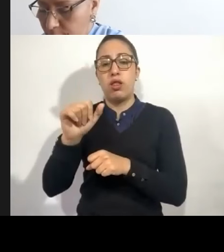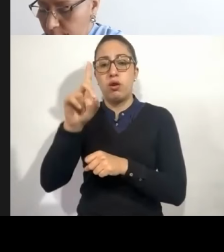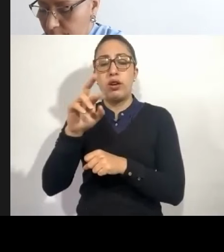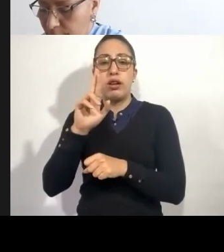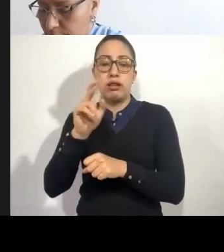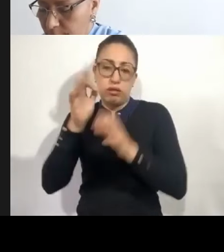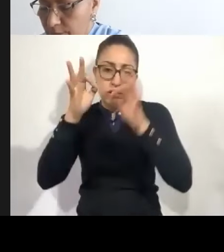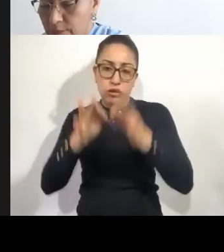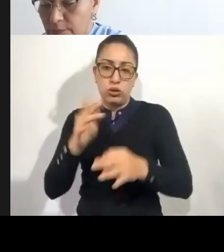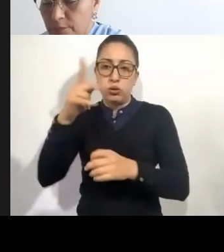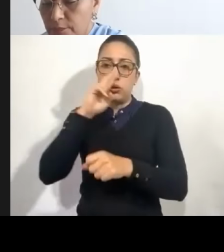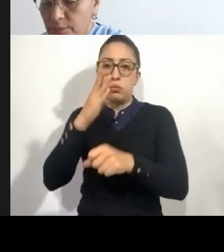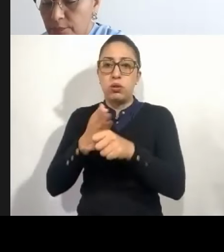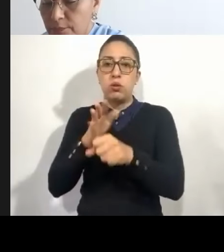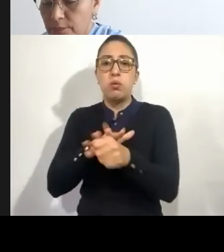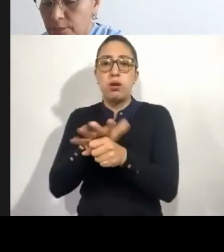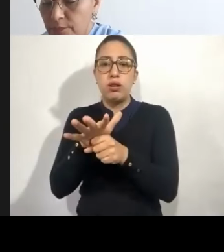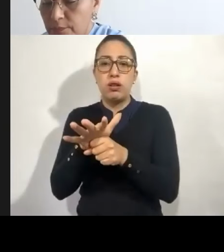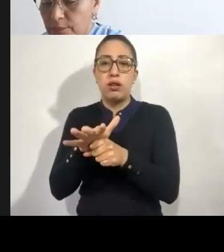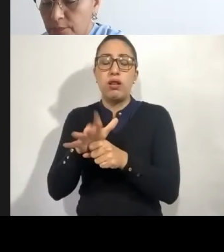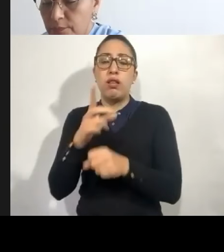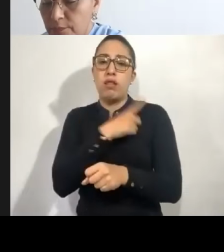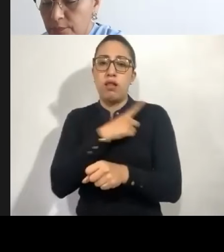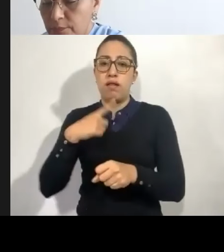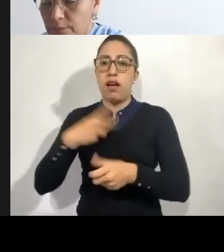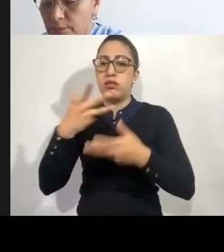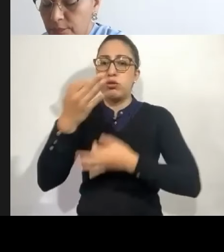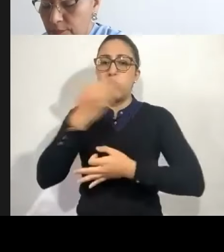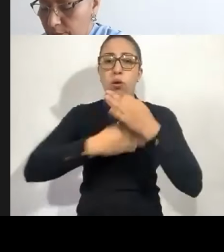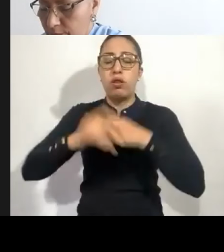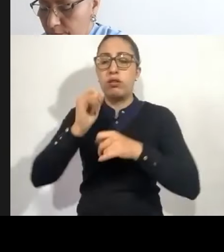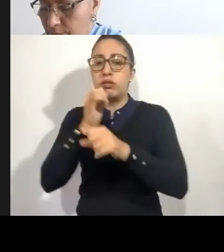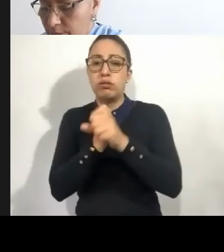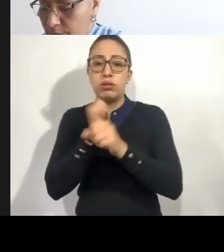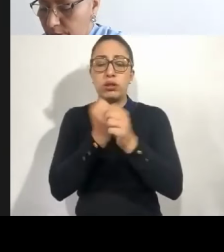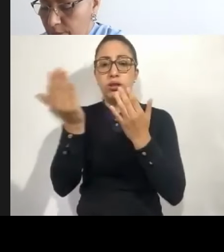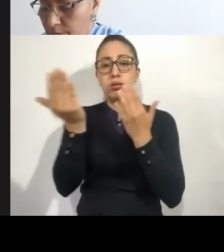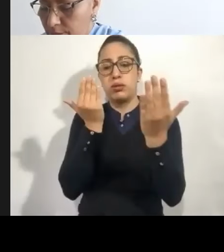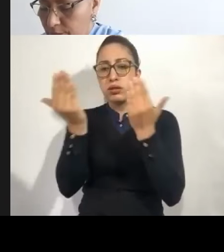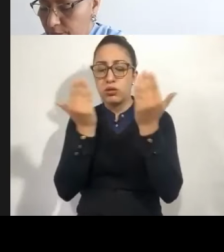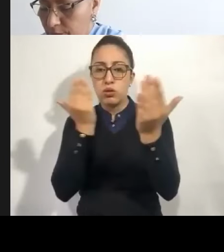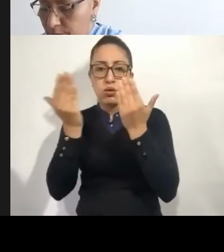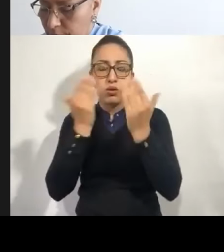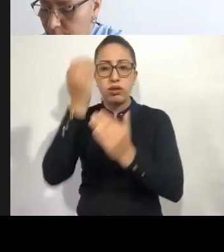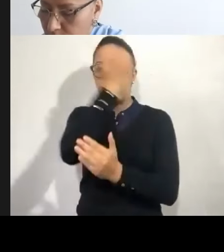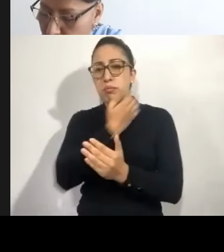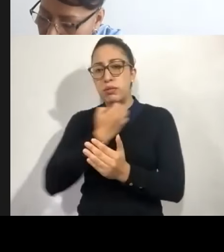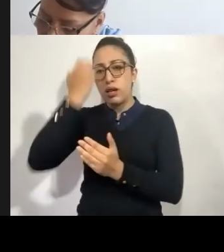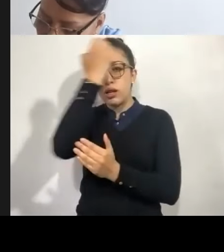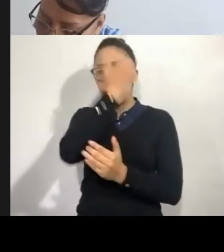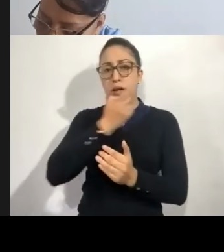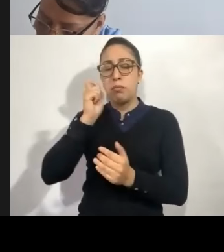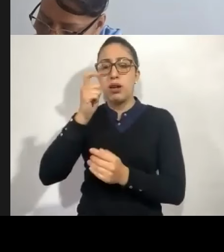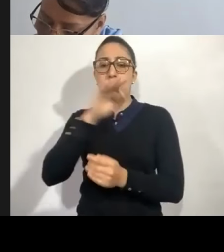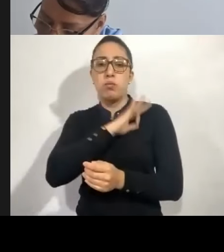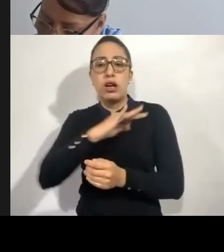atribuciones, es realizar todos los estudios comparativos, analíticos, para tener puntos de referencia con